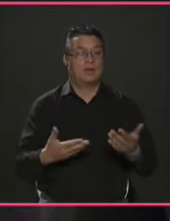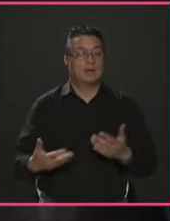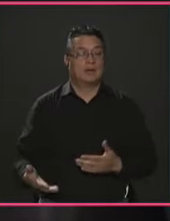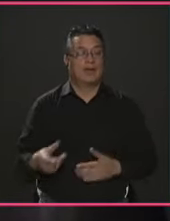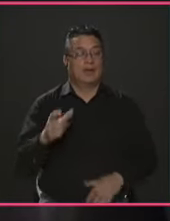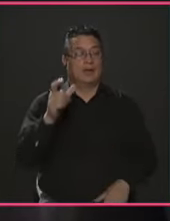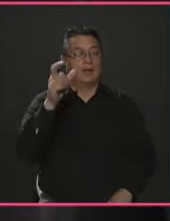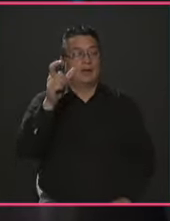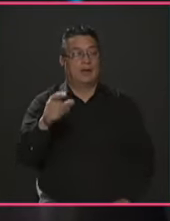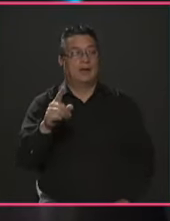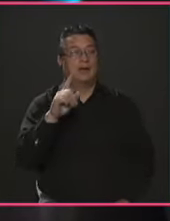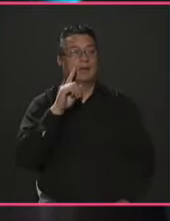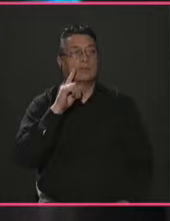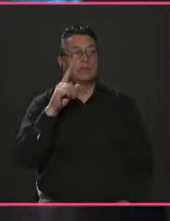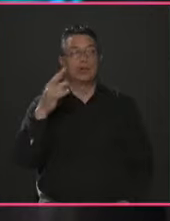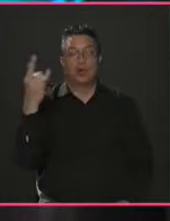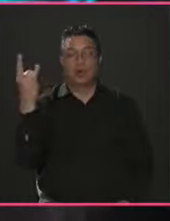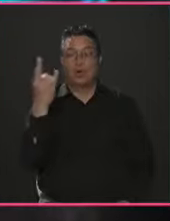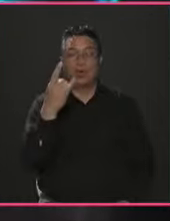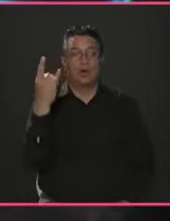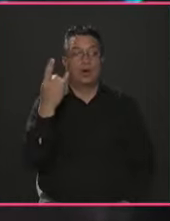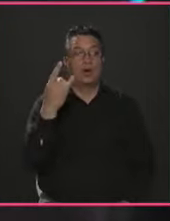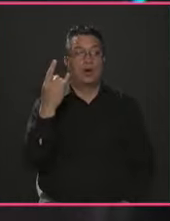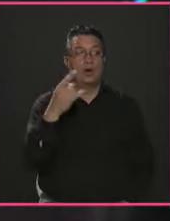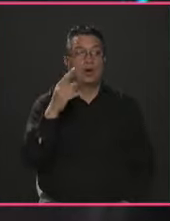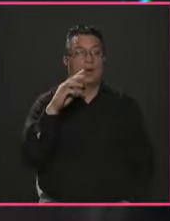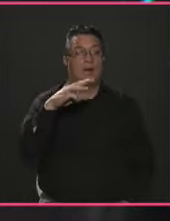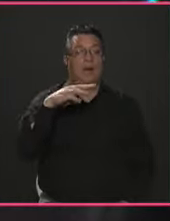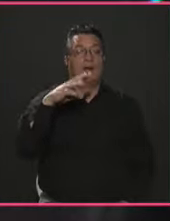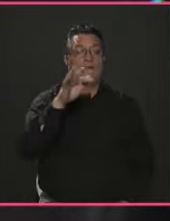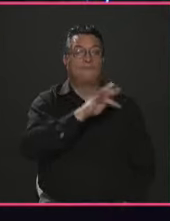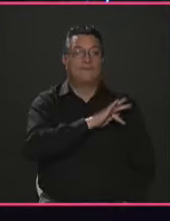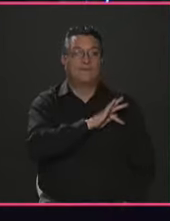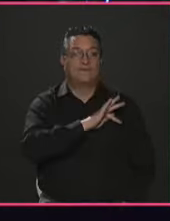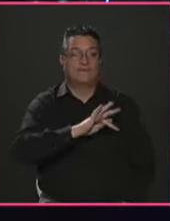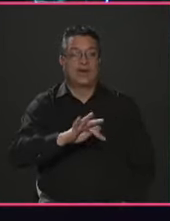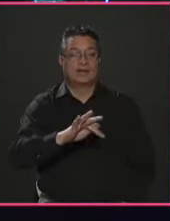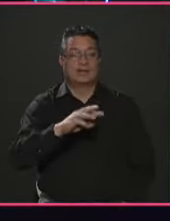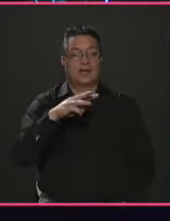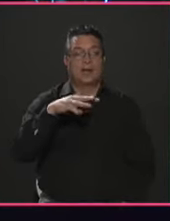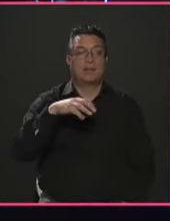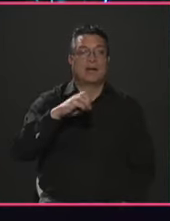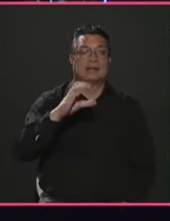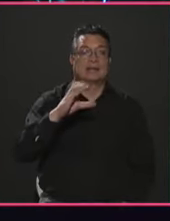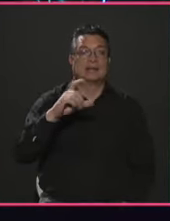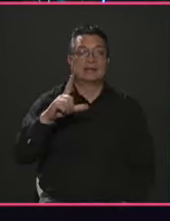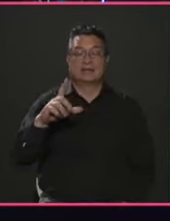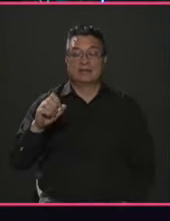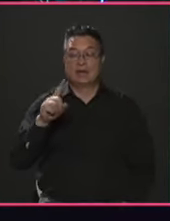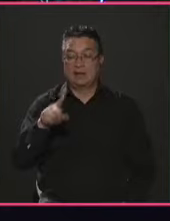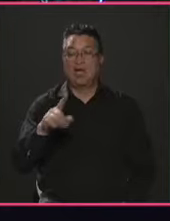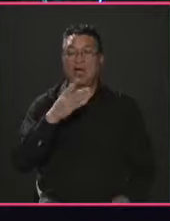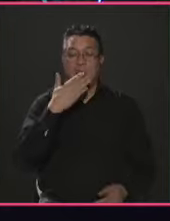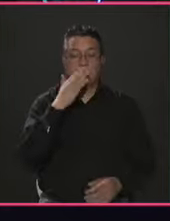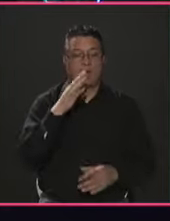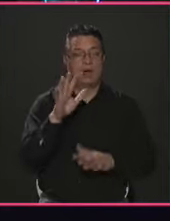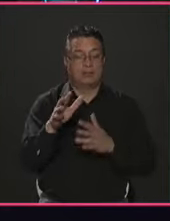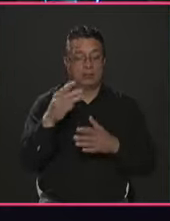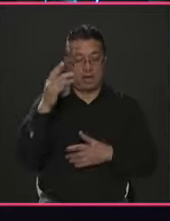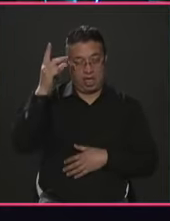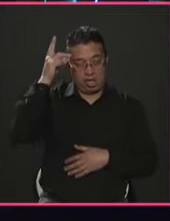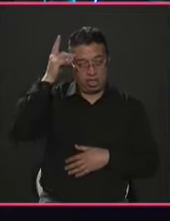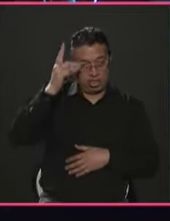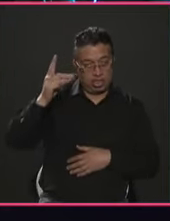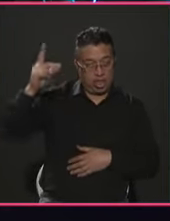que viene de la univers Marsella en Francia ella es informática es doctora